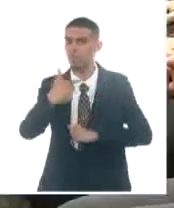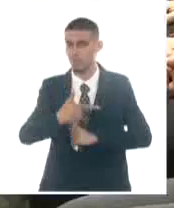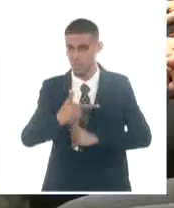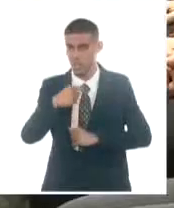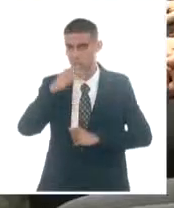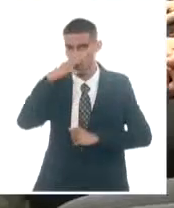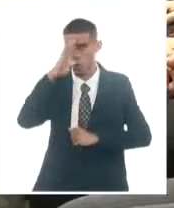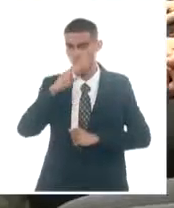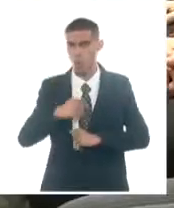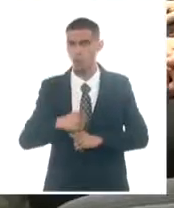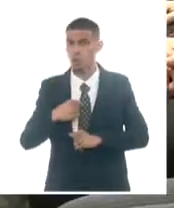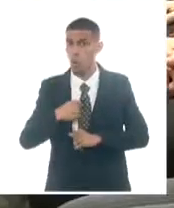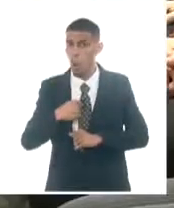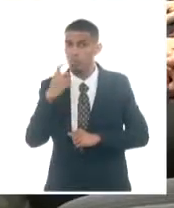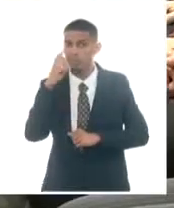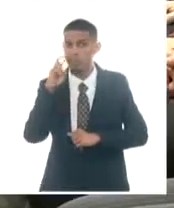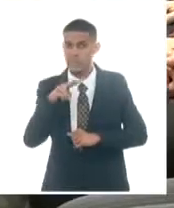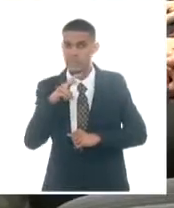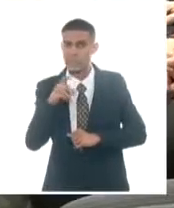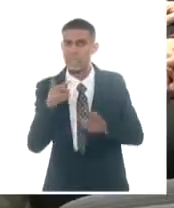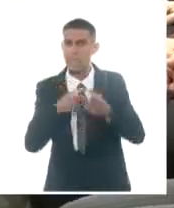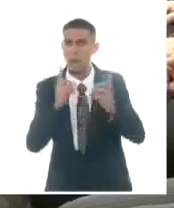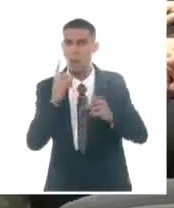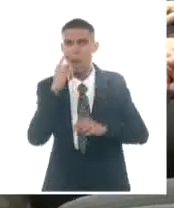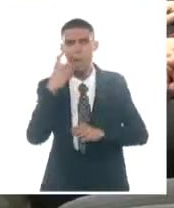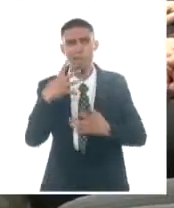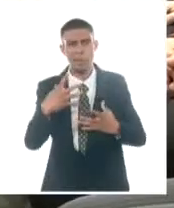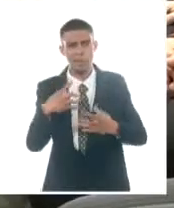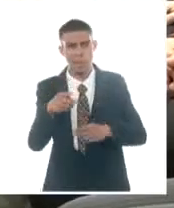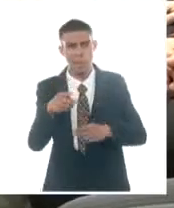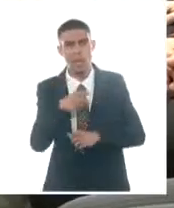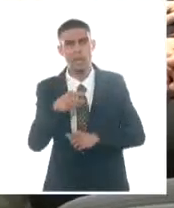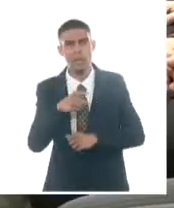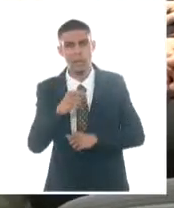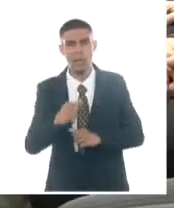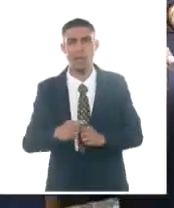mejores impresiones de esa reunión. También tuve